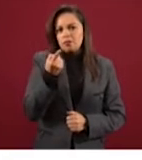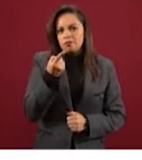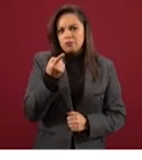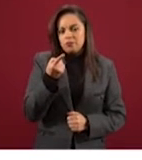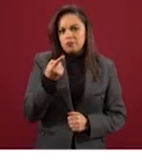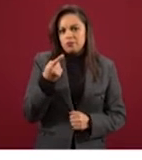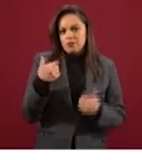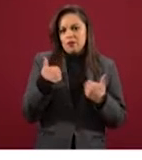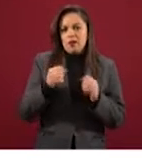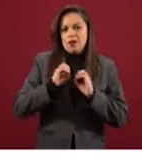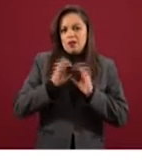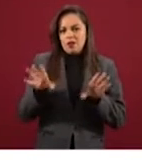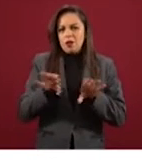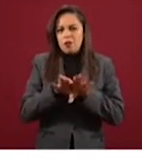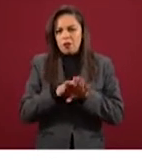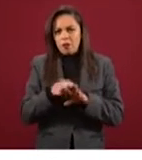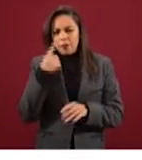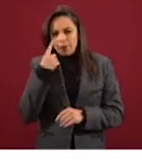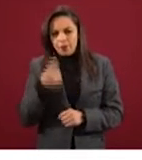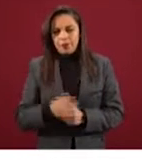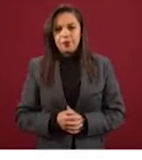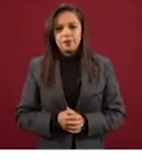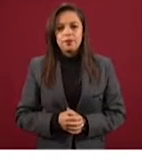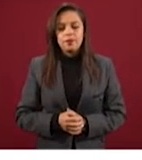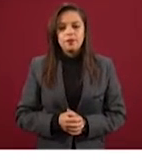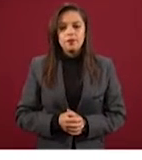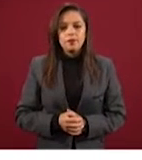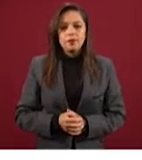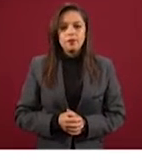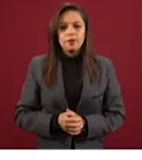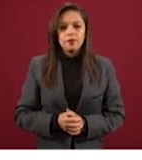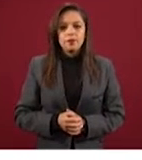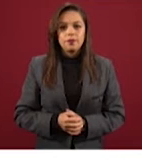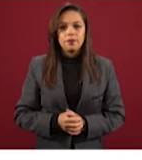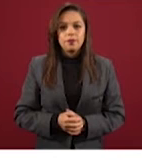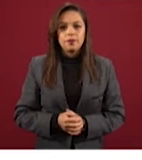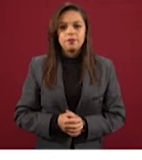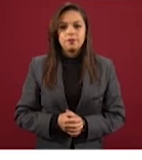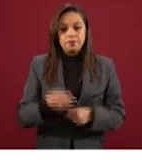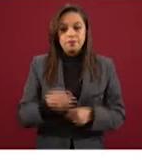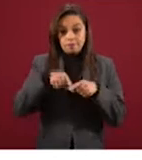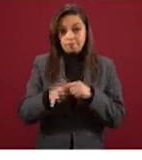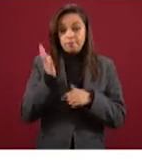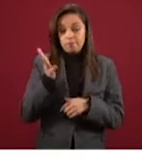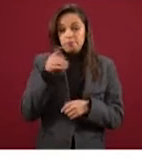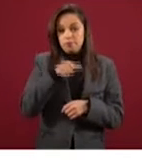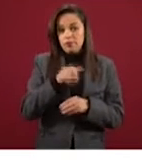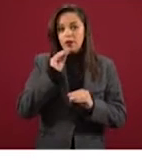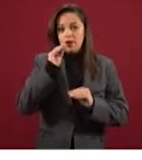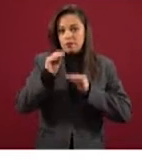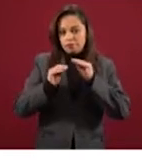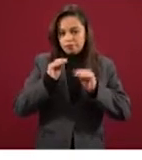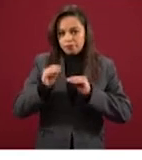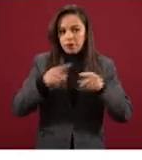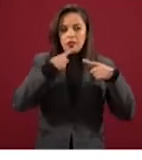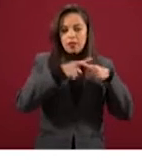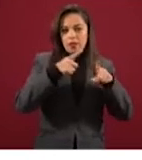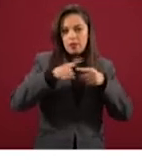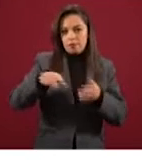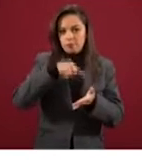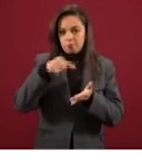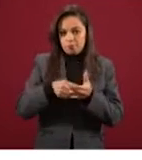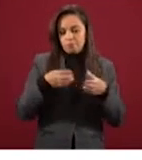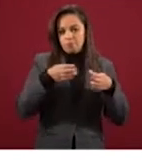justamente a partir de que se empezaron a llevar a implementar ya esparcir por muchos lados estas